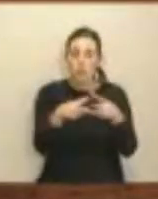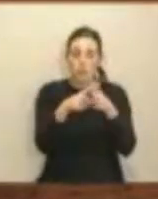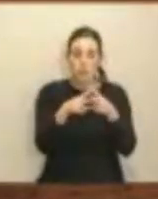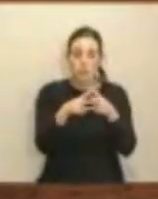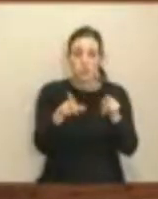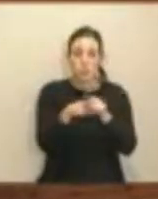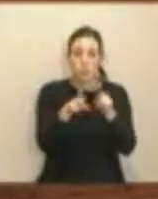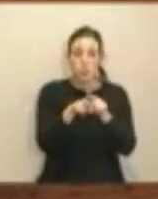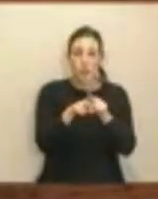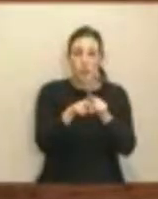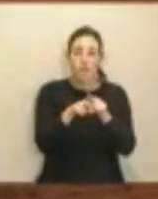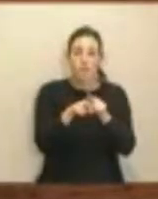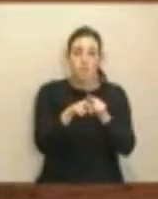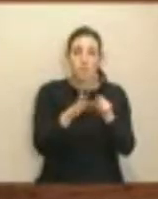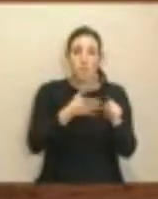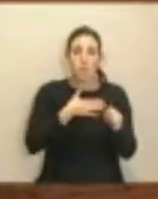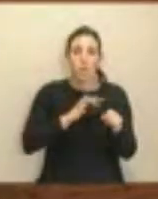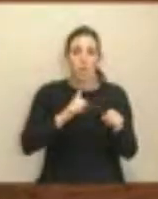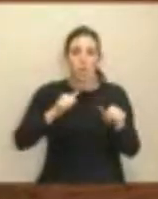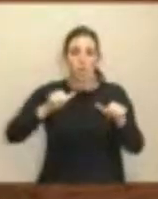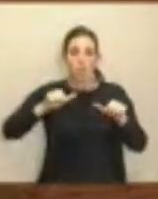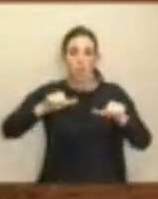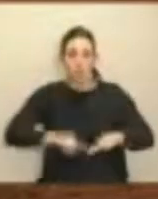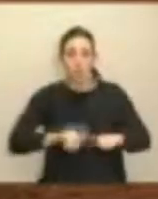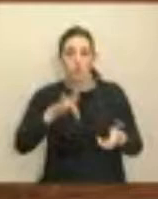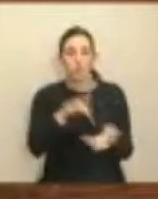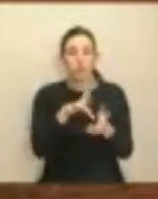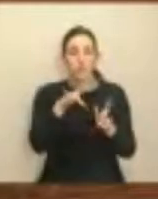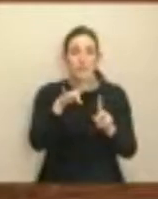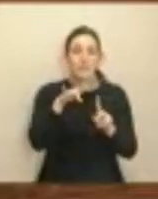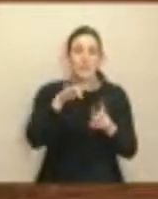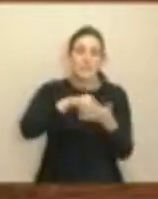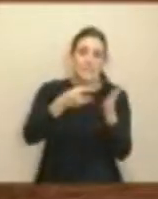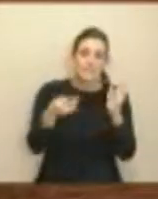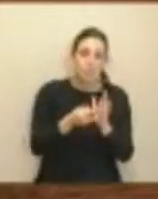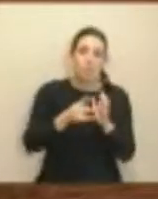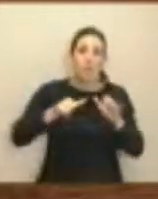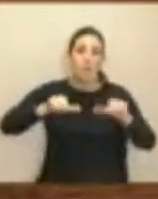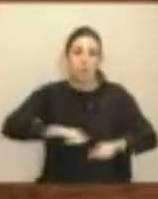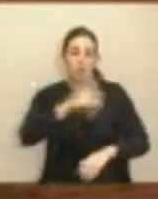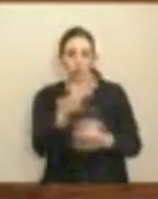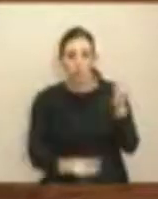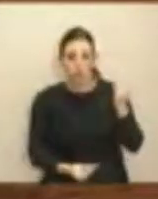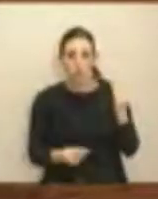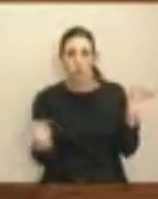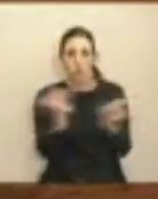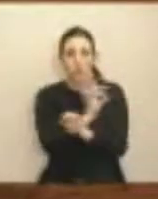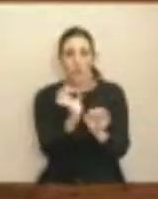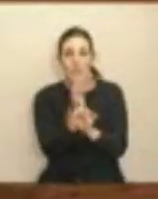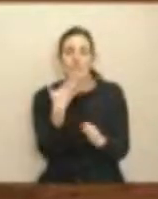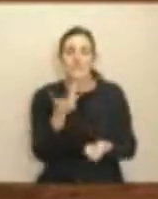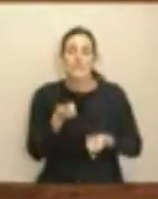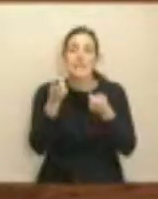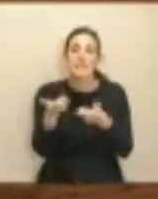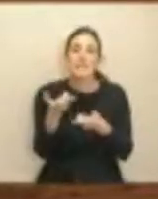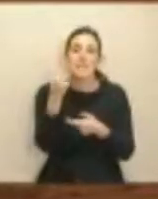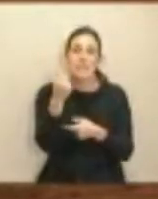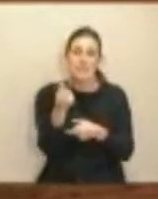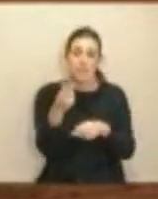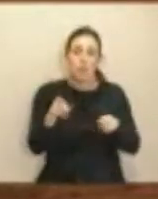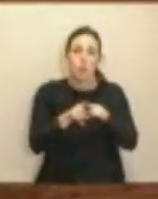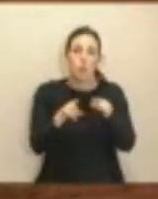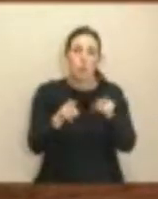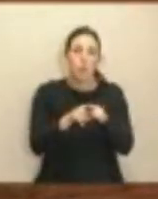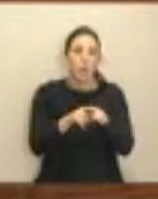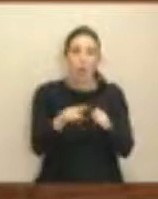en quiebra cuando el sistema se pone en quiebra. Que nadie se equivoque, que si gastar el dinero como si